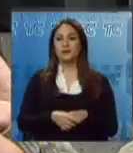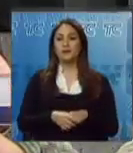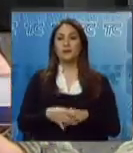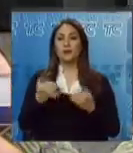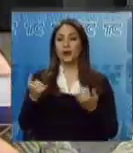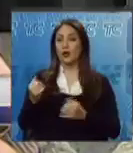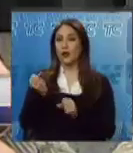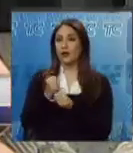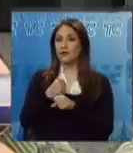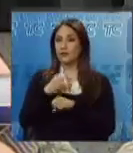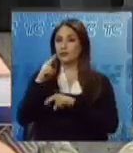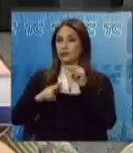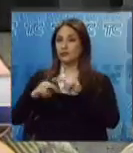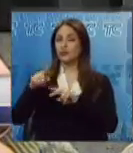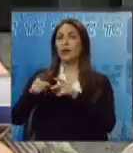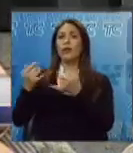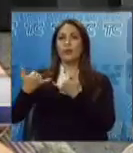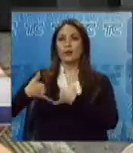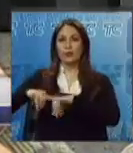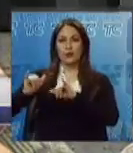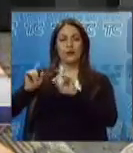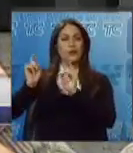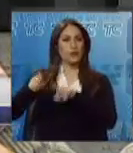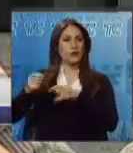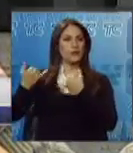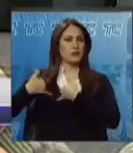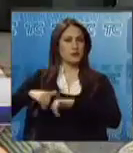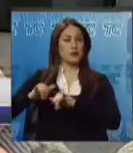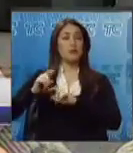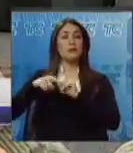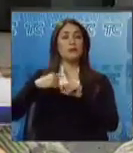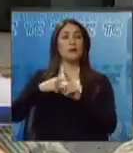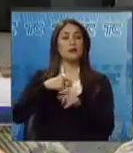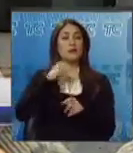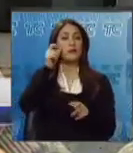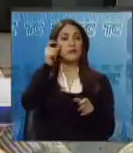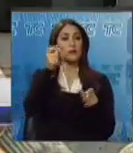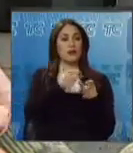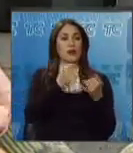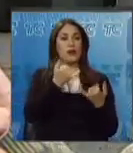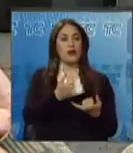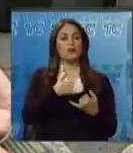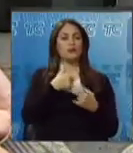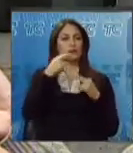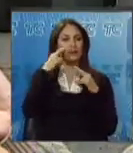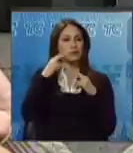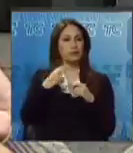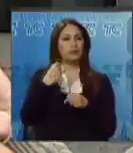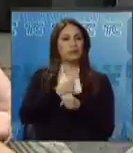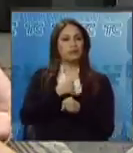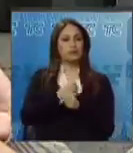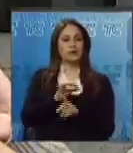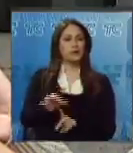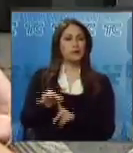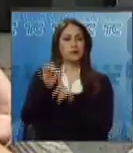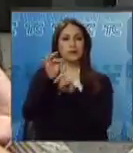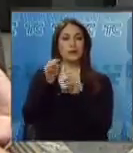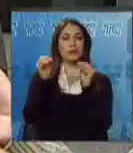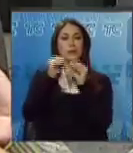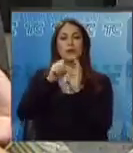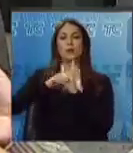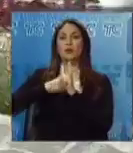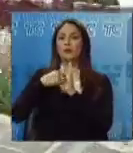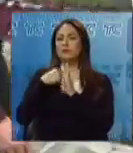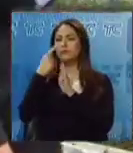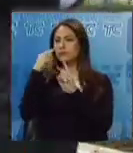en plena ejecución deben continuarse y sobre ellas la Fiscalía está haciendo un trabajo especial con la Contraloría